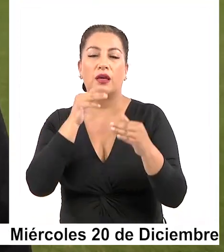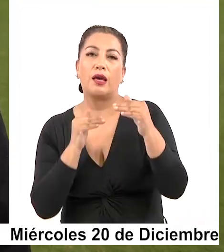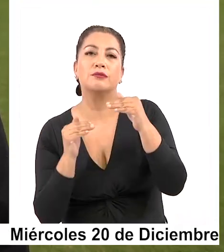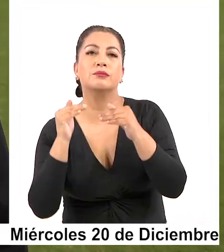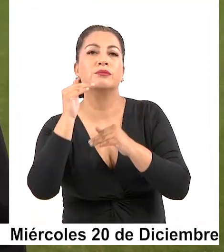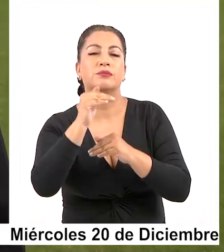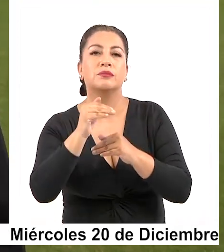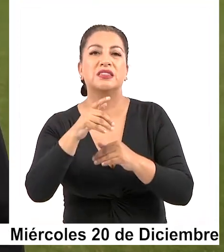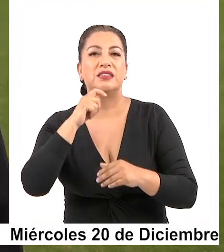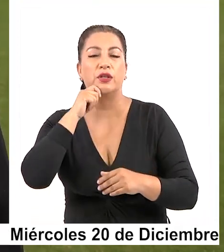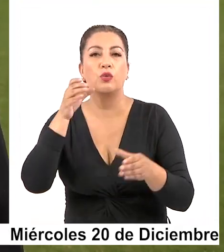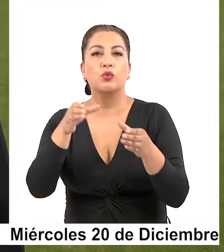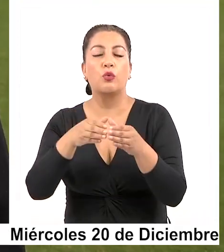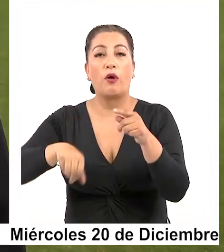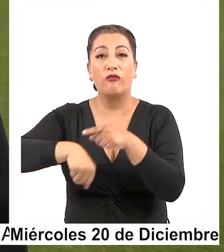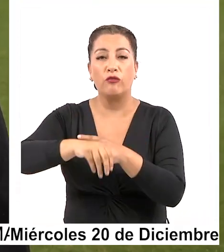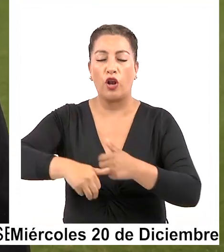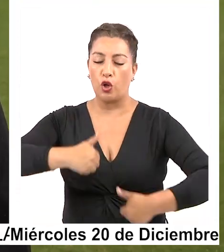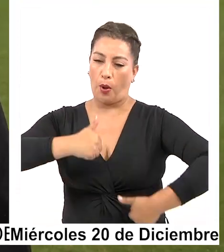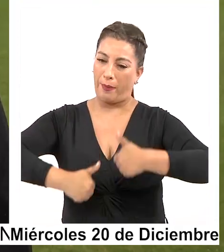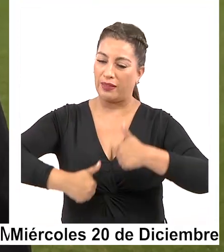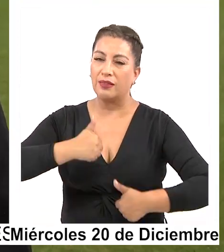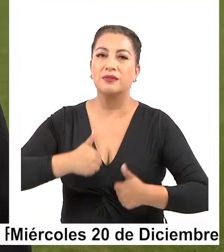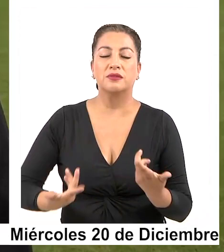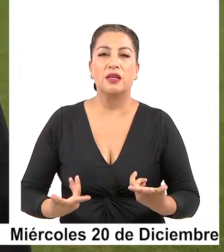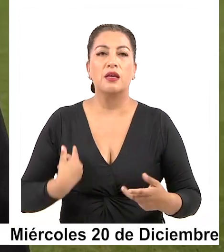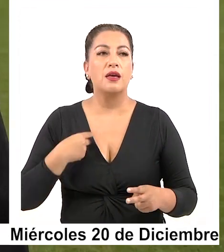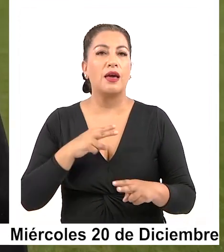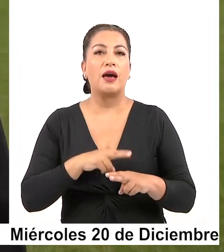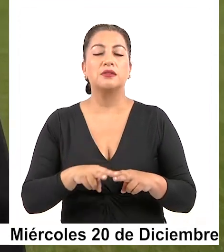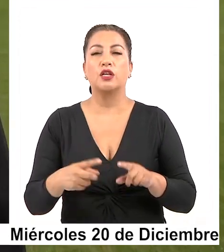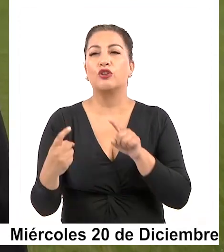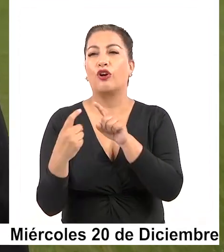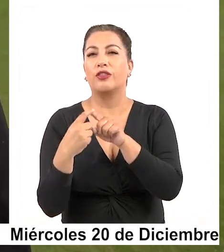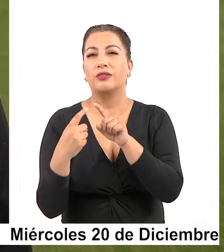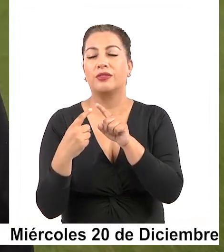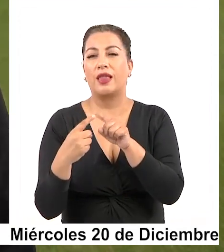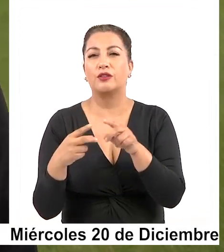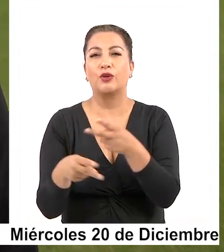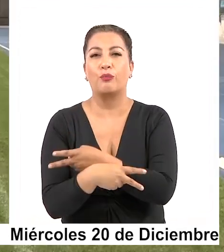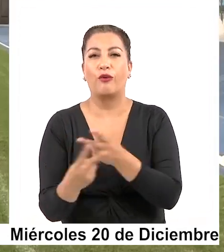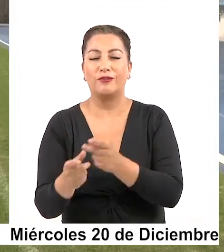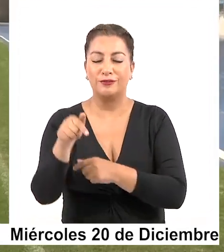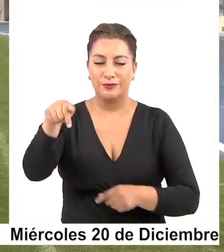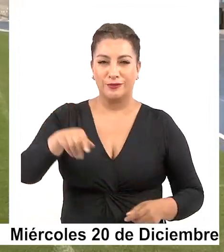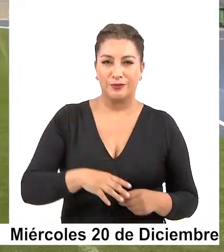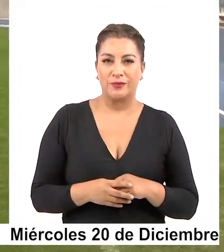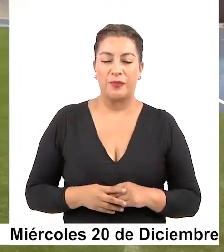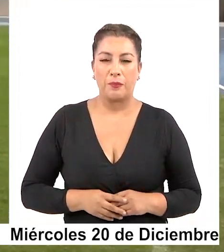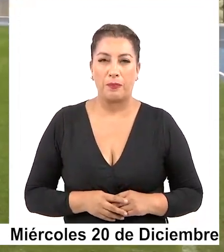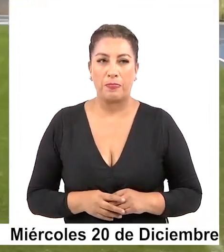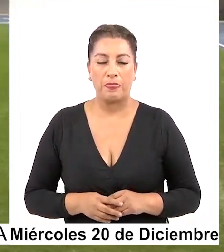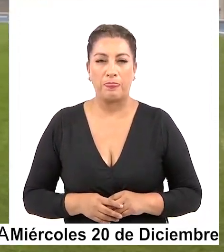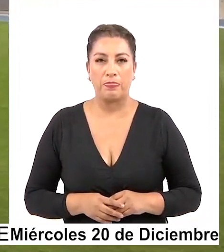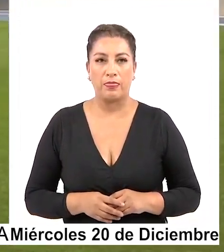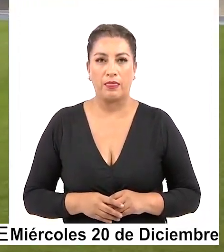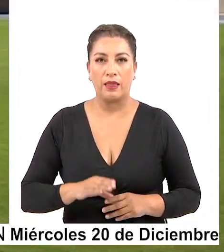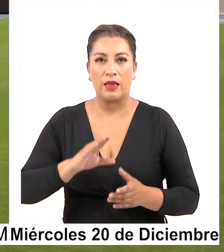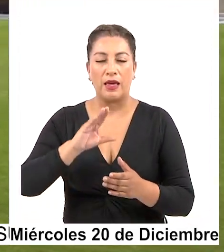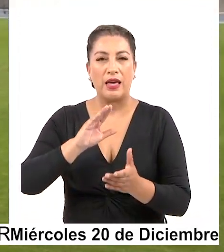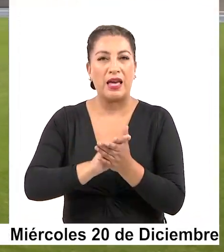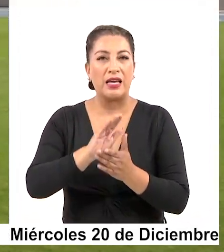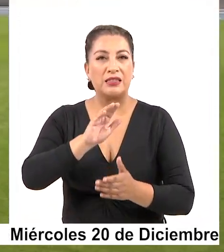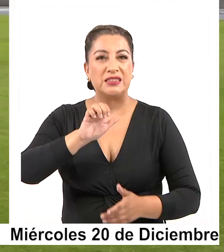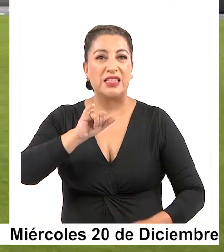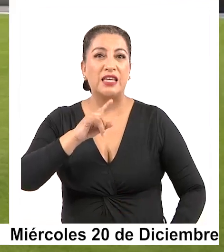equipo competitivo y generar esa linda conexión que hay con el público. El Cheito, como